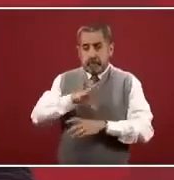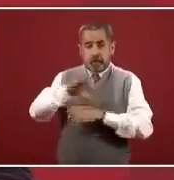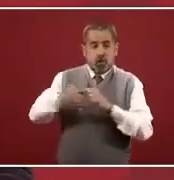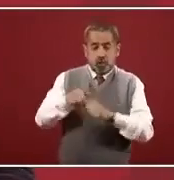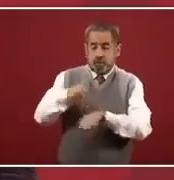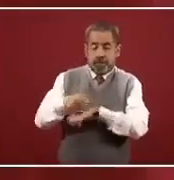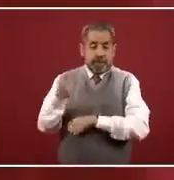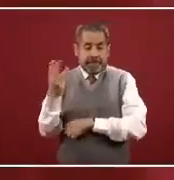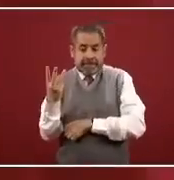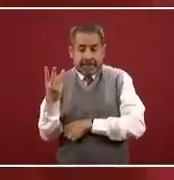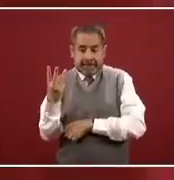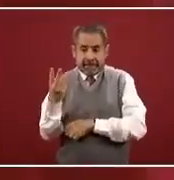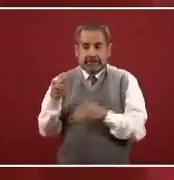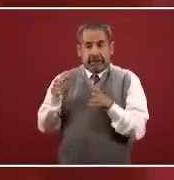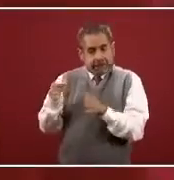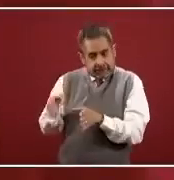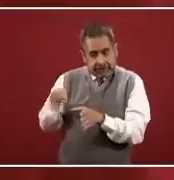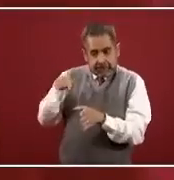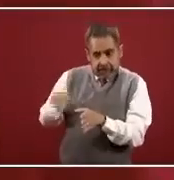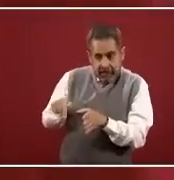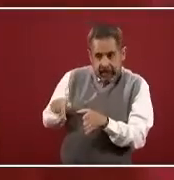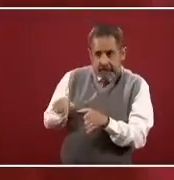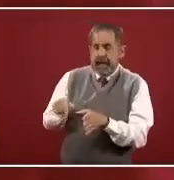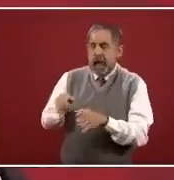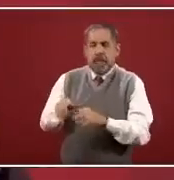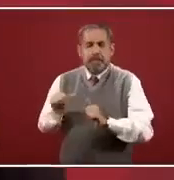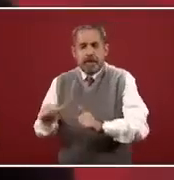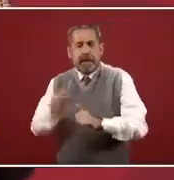3 en su conjunto, como si todo el país entrara en un